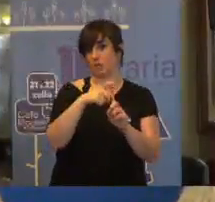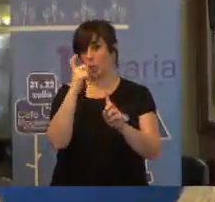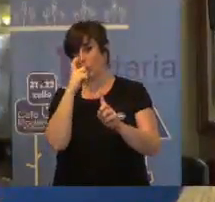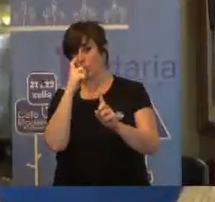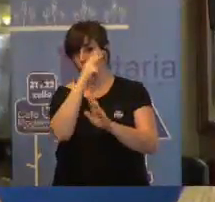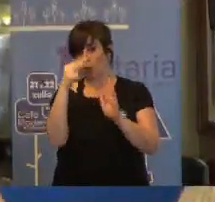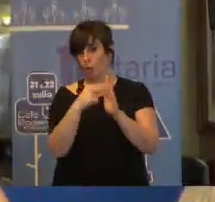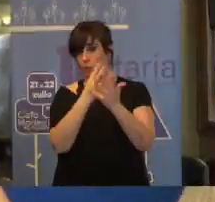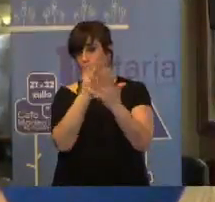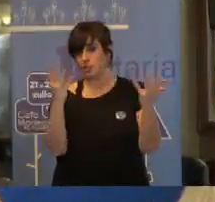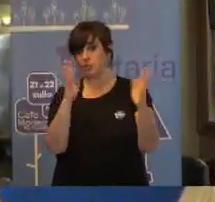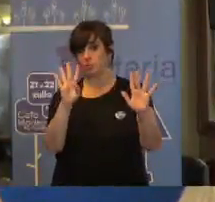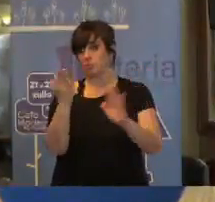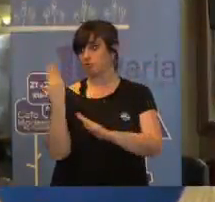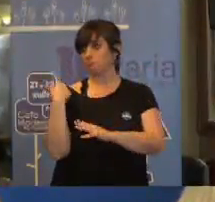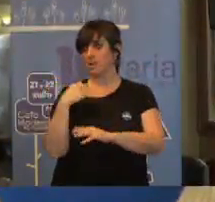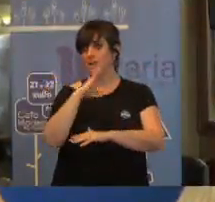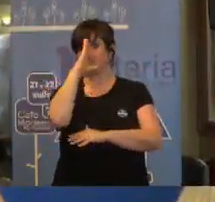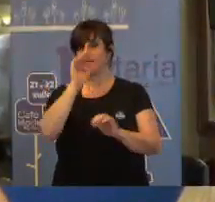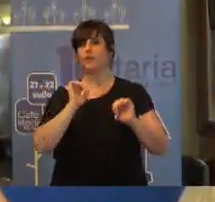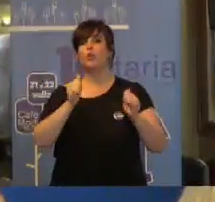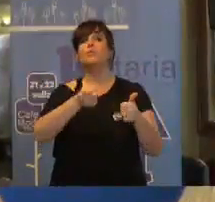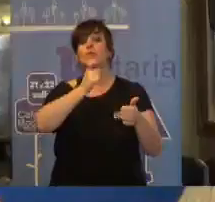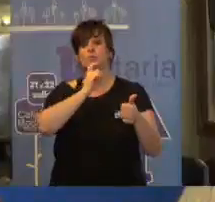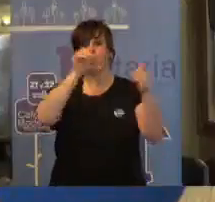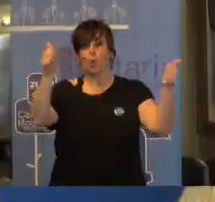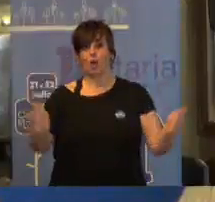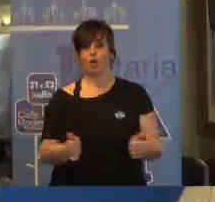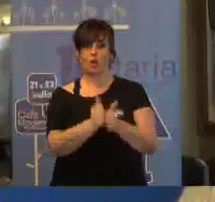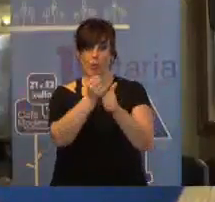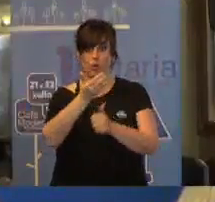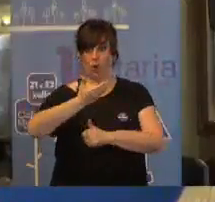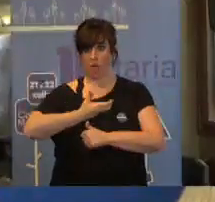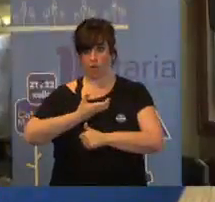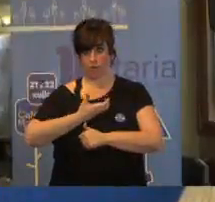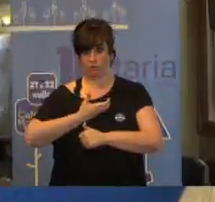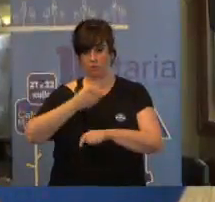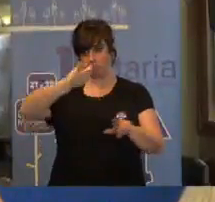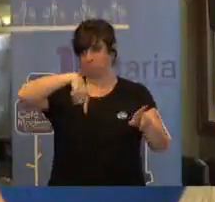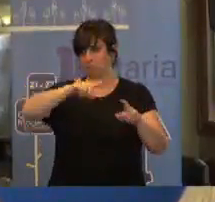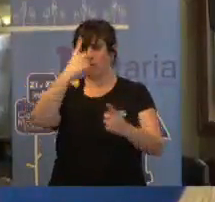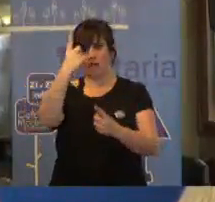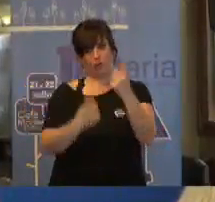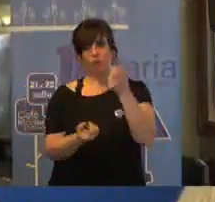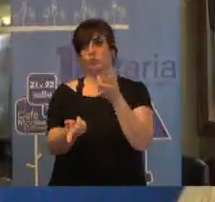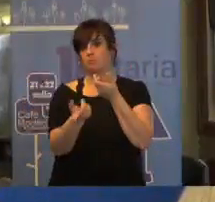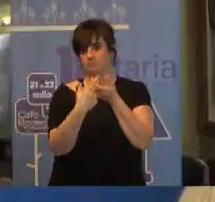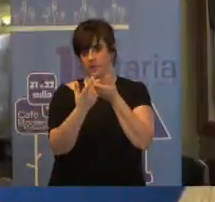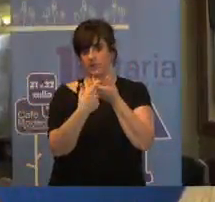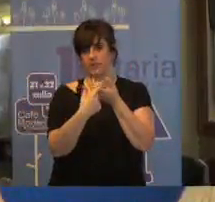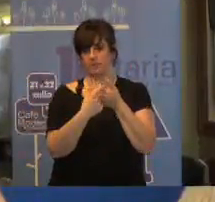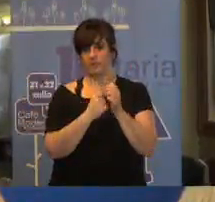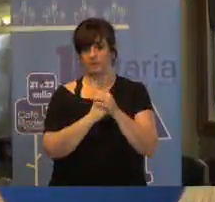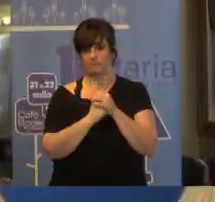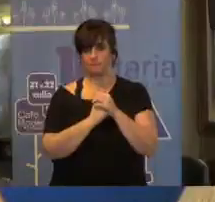no mes de febreiro con aqueles encontros municipalistas do que participades moitos e moitas dos que hoxe estades